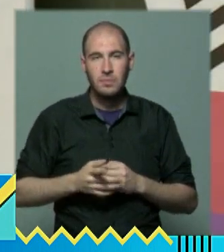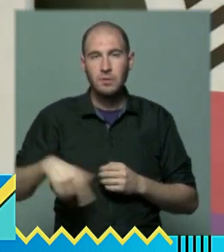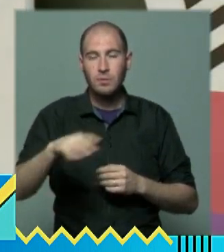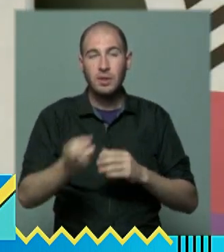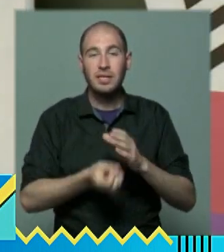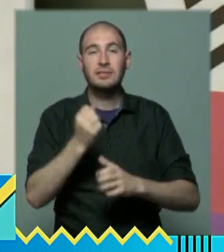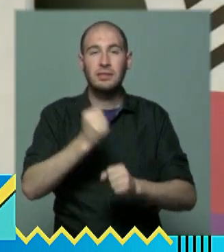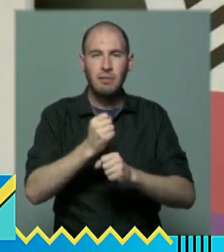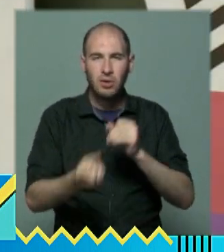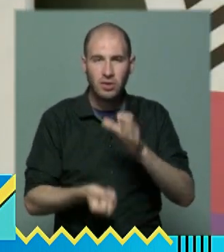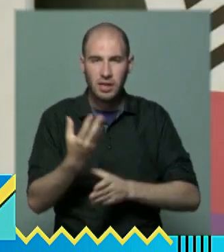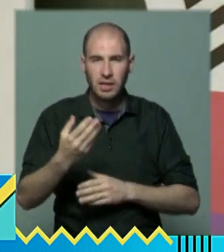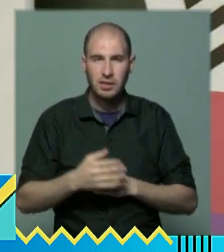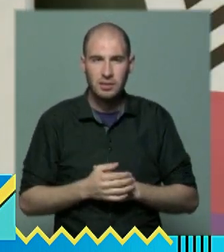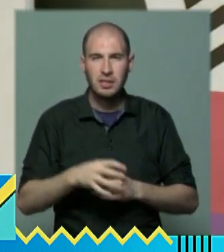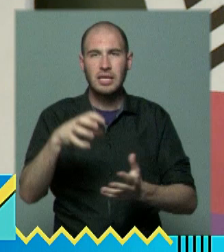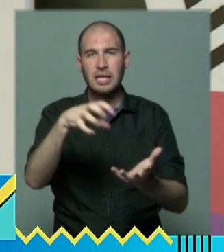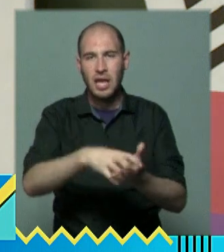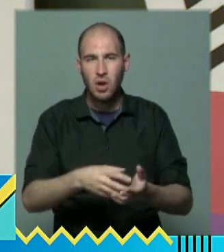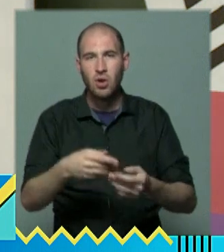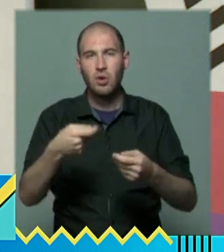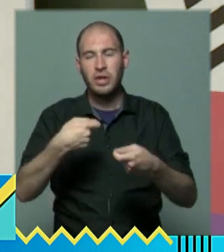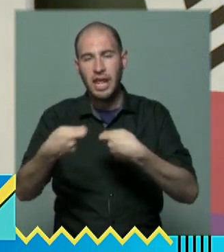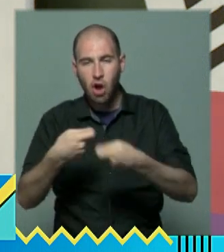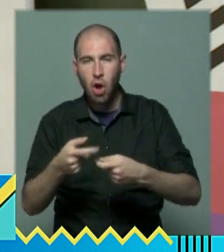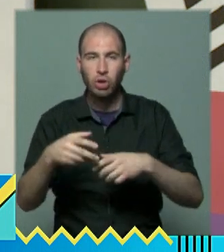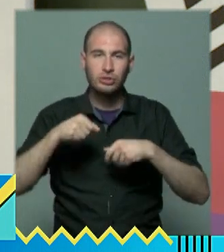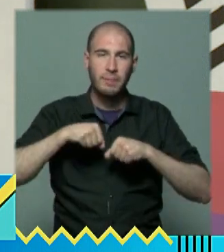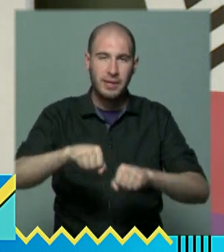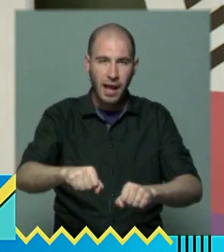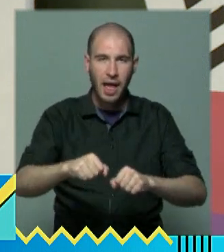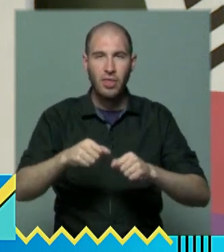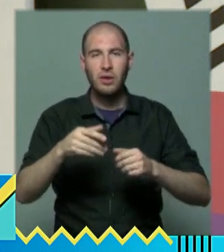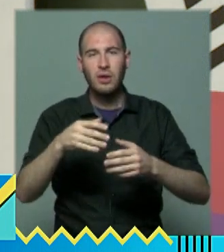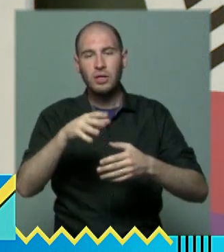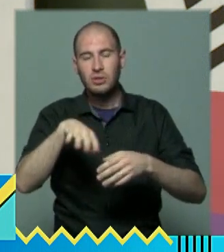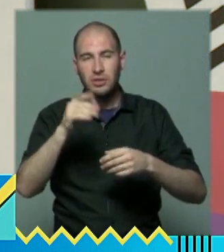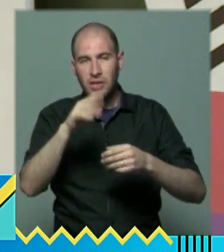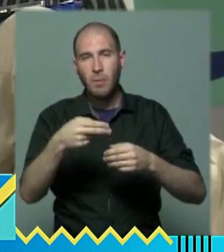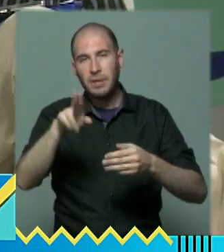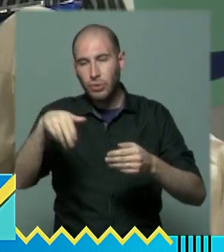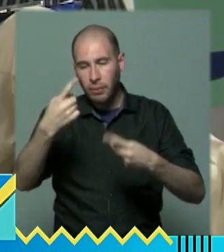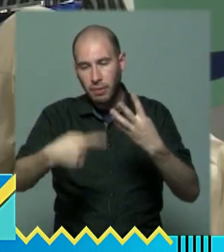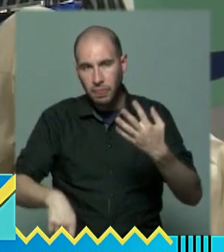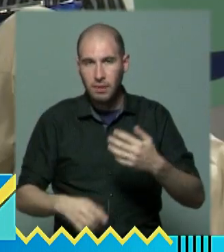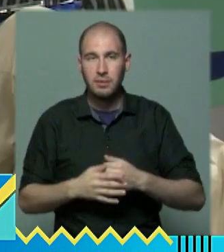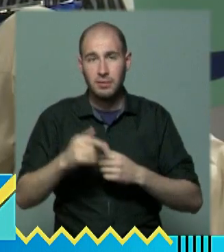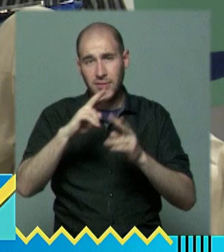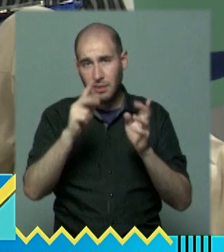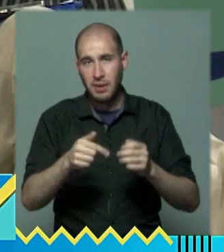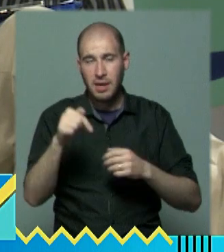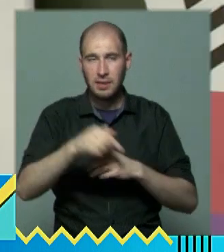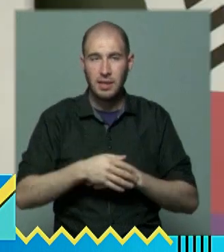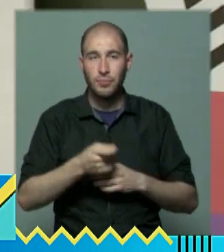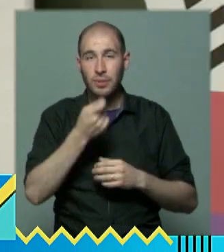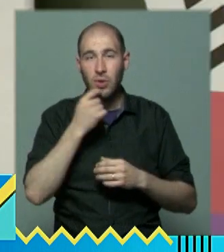genera empleo, al del kiosco, al del almacén, al del supermercado, al de la tienda, la pinturería. Claro. Digo, de esto se trata, digo, ¿no?